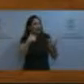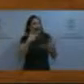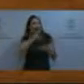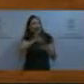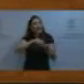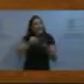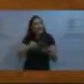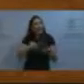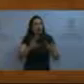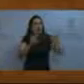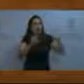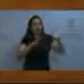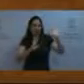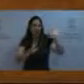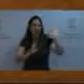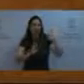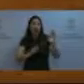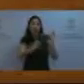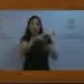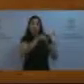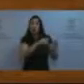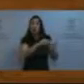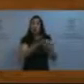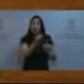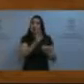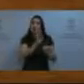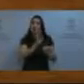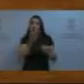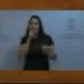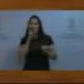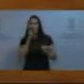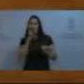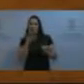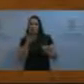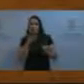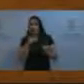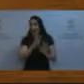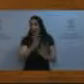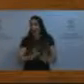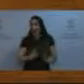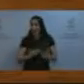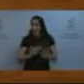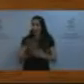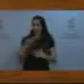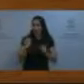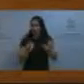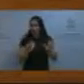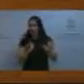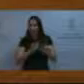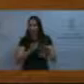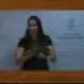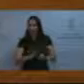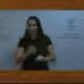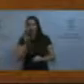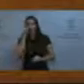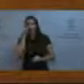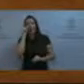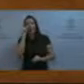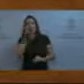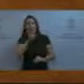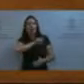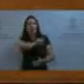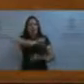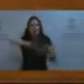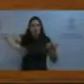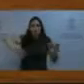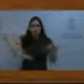que a ustedes, a los socialistas, parece que les preocupa que los medios de comunicación se hagan eco del lío que tienen en el ERA. Eso es lo que me parece